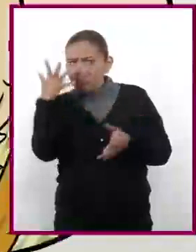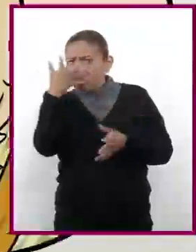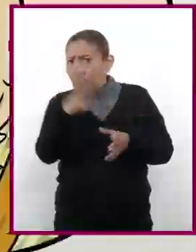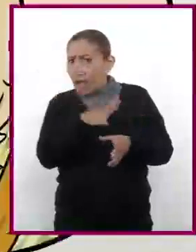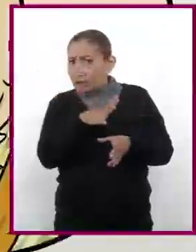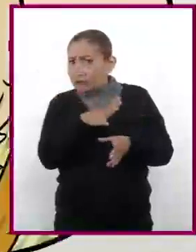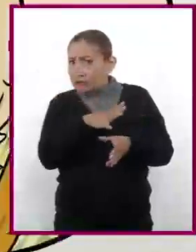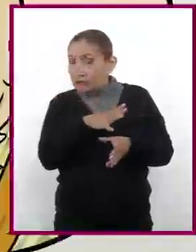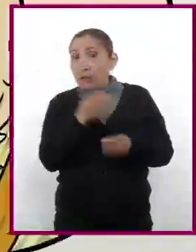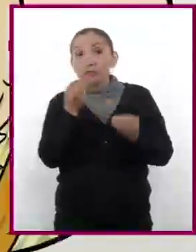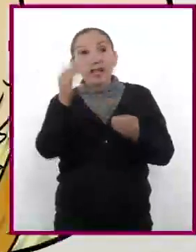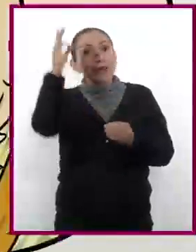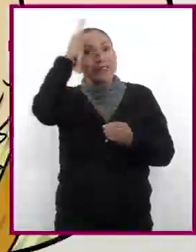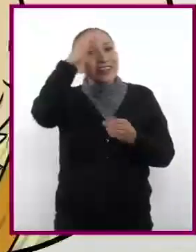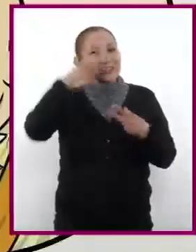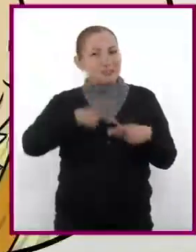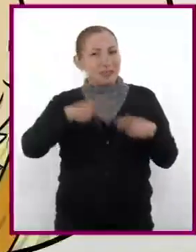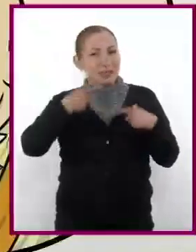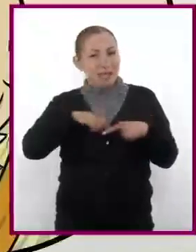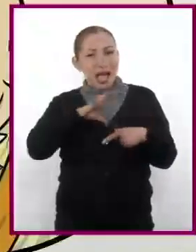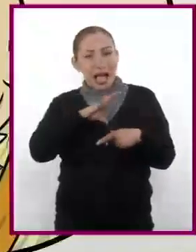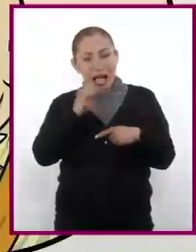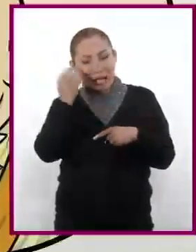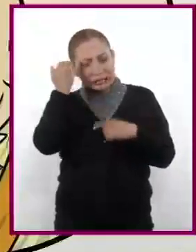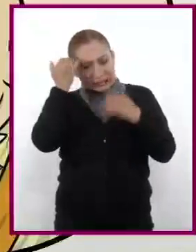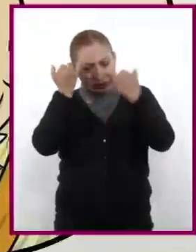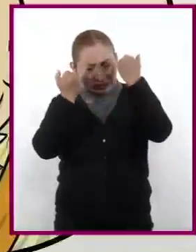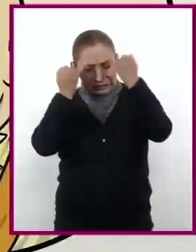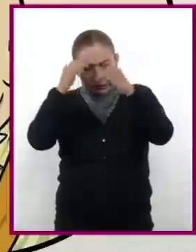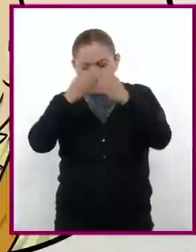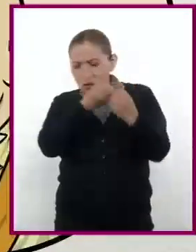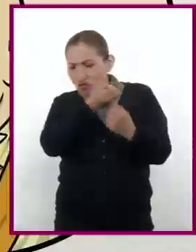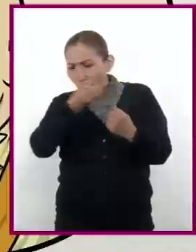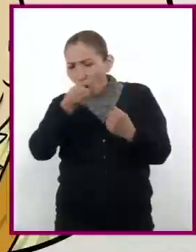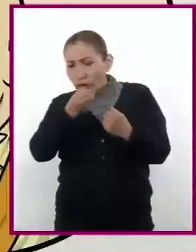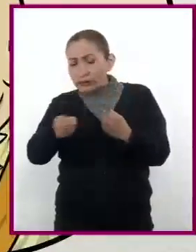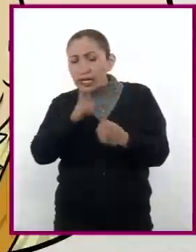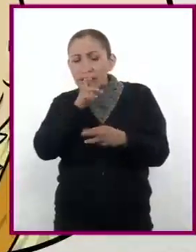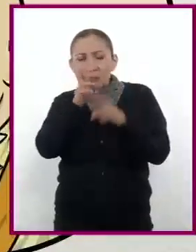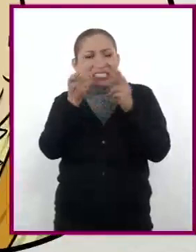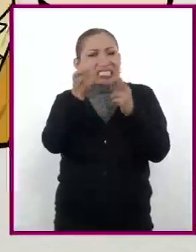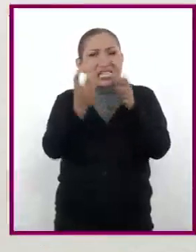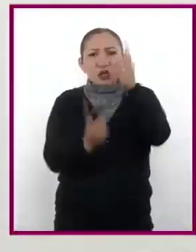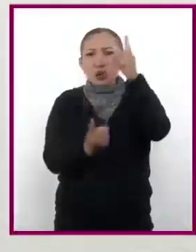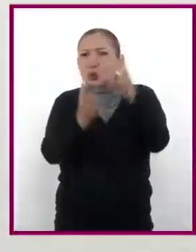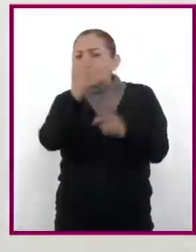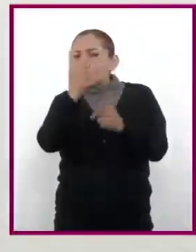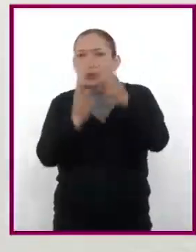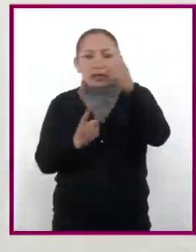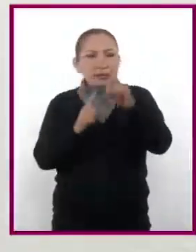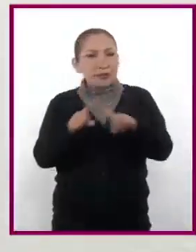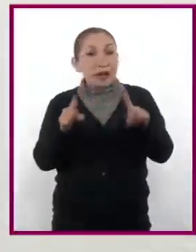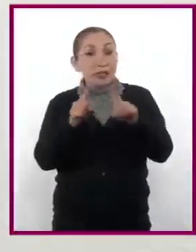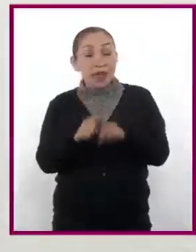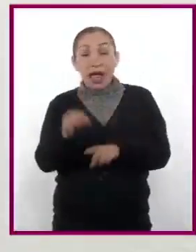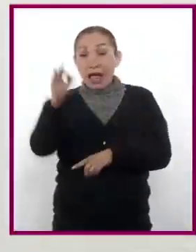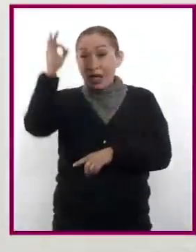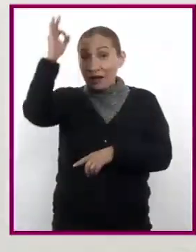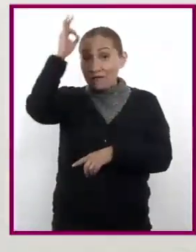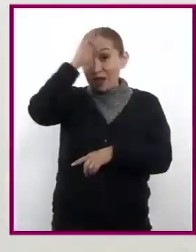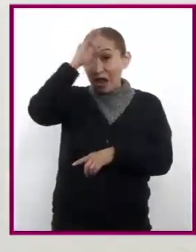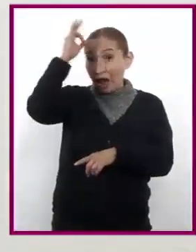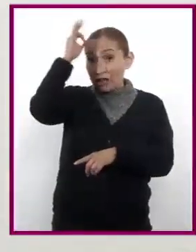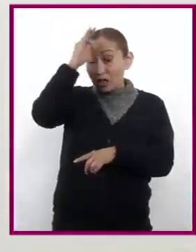existencia? Muchos filósofos han creado sistemas de pensamiento buscando dar respuesta a estas preguntas. La